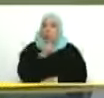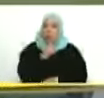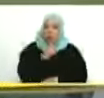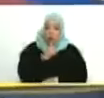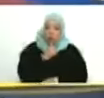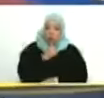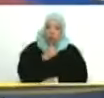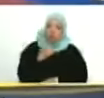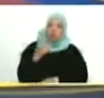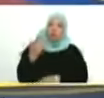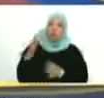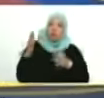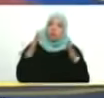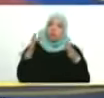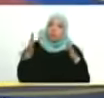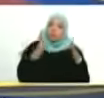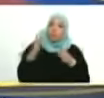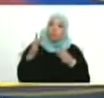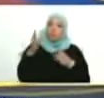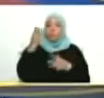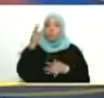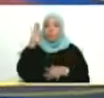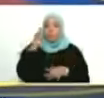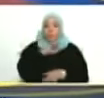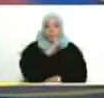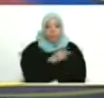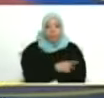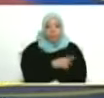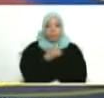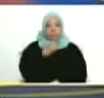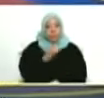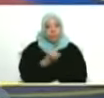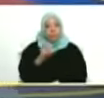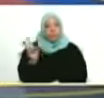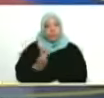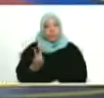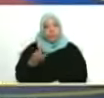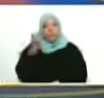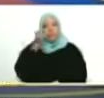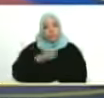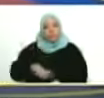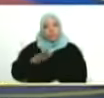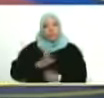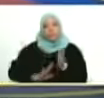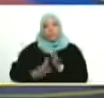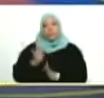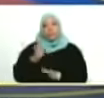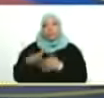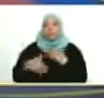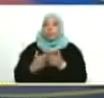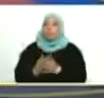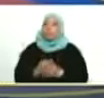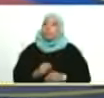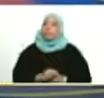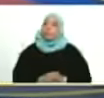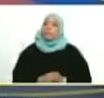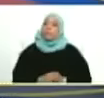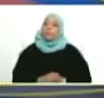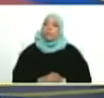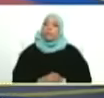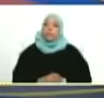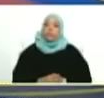bajo ninguna circunstancia, duden la fuerza que tenemos para acrecentar los caminos.